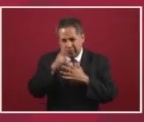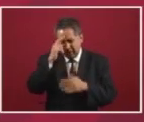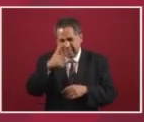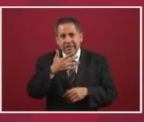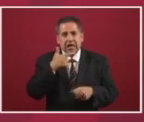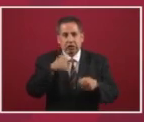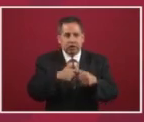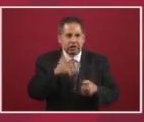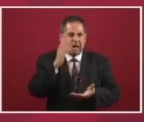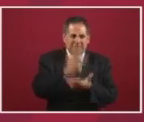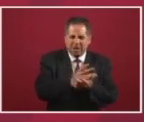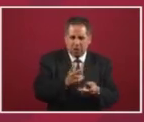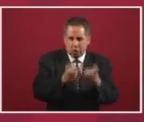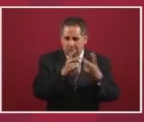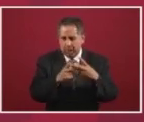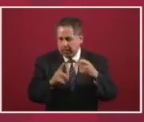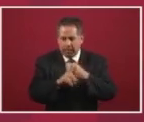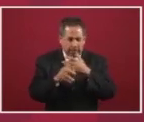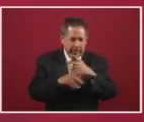huachicol,